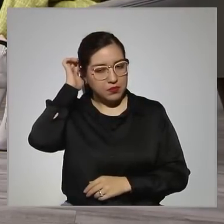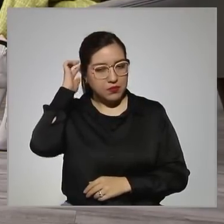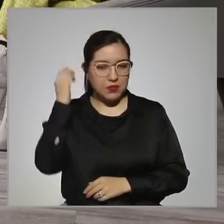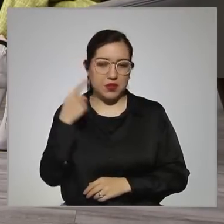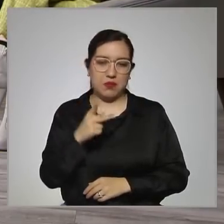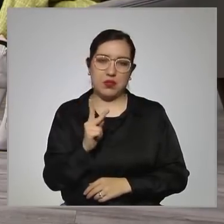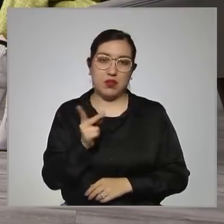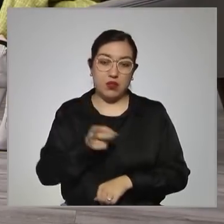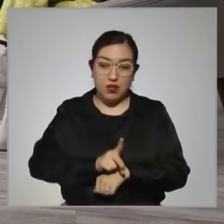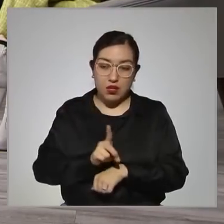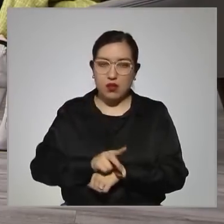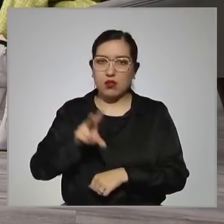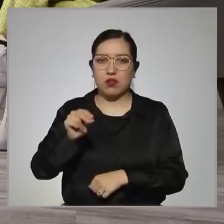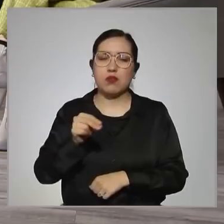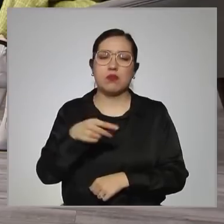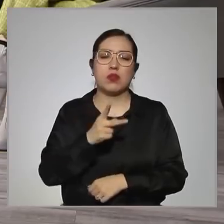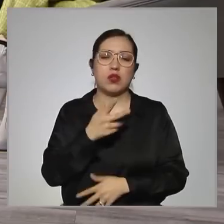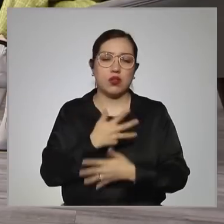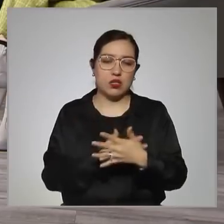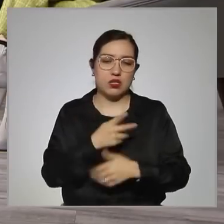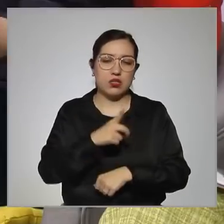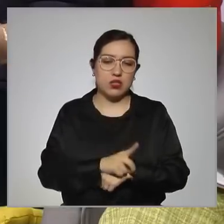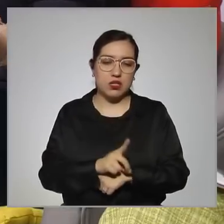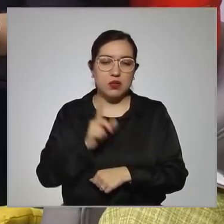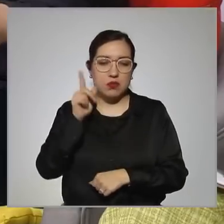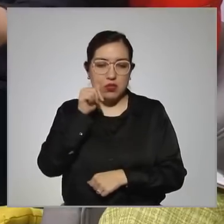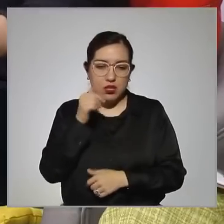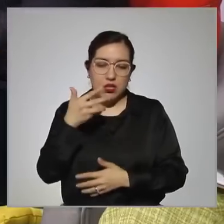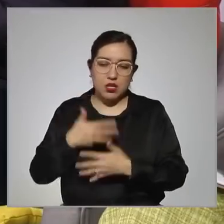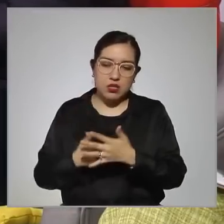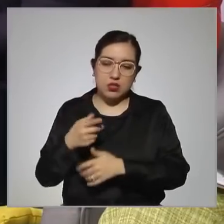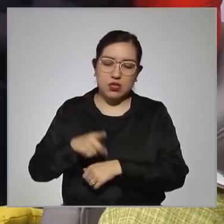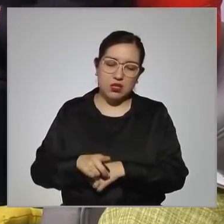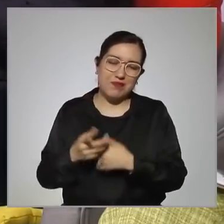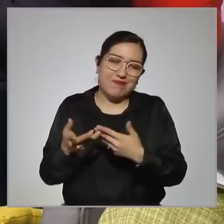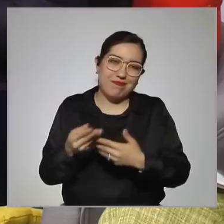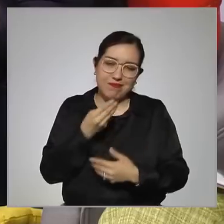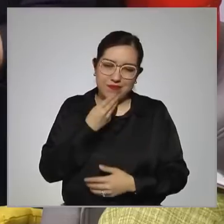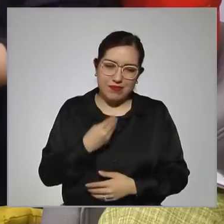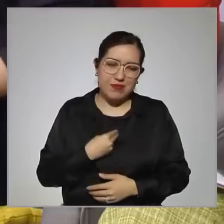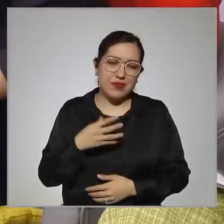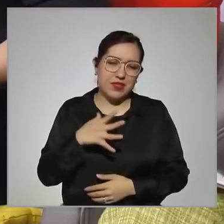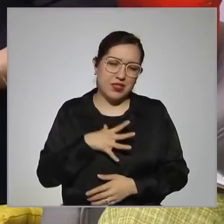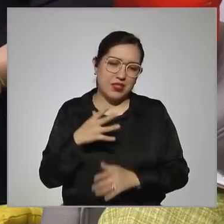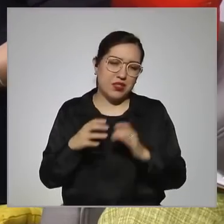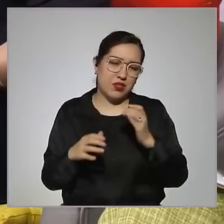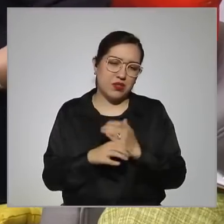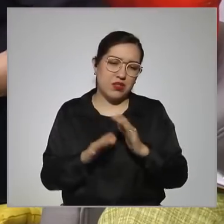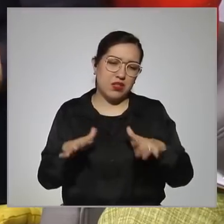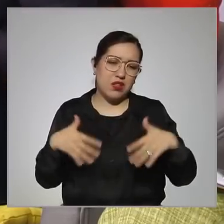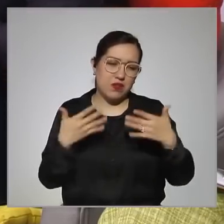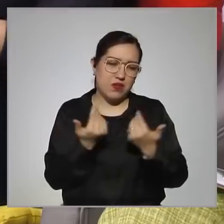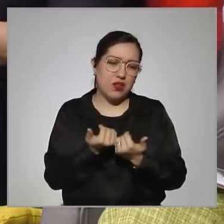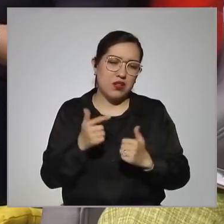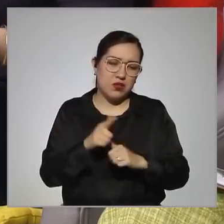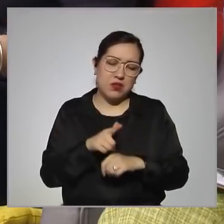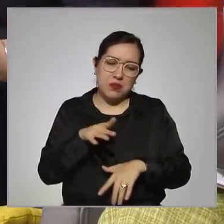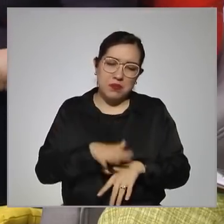y cada vez que lo hago digo, claro, ahora sí ya empecé mañana. Entonces, yo creo que sí hay condicionantes sociales muy crueles.